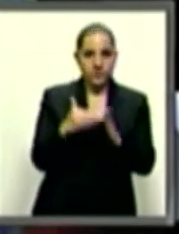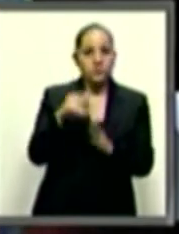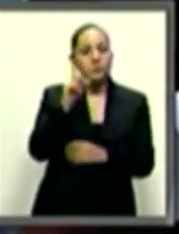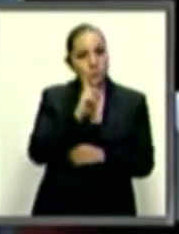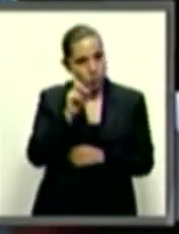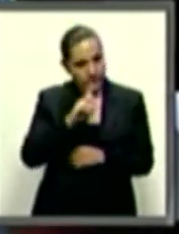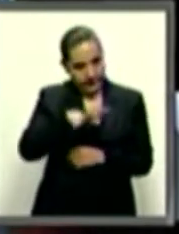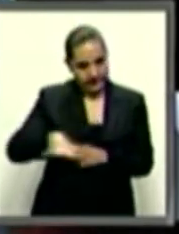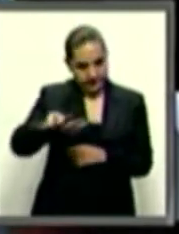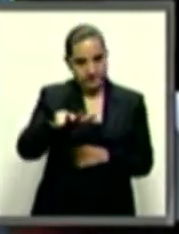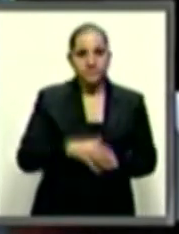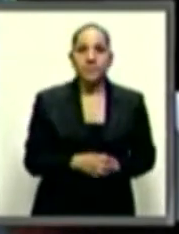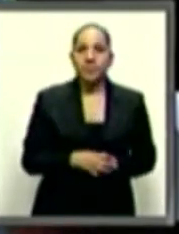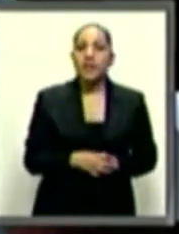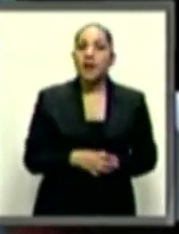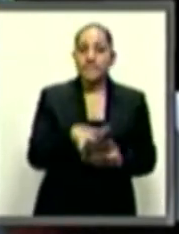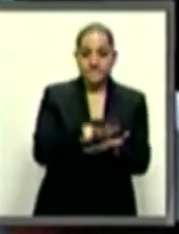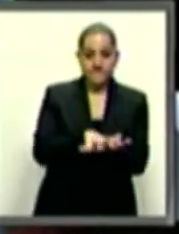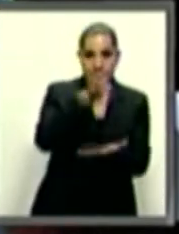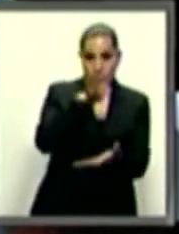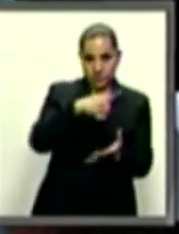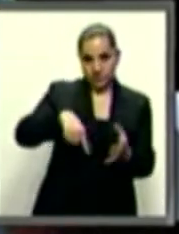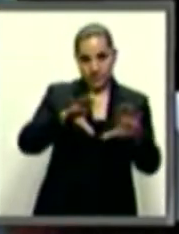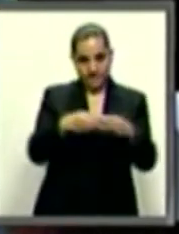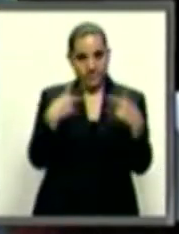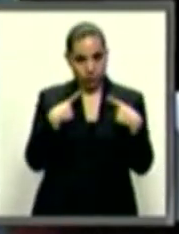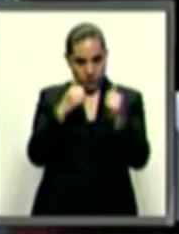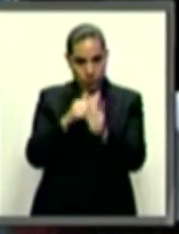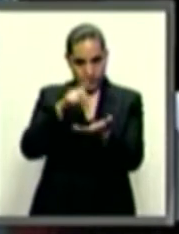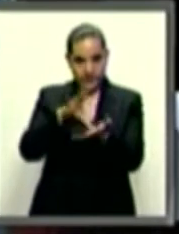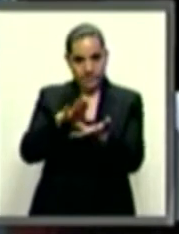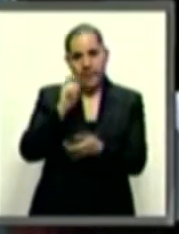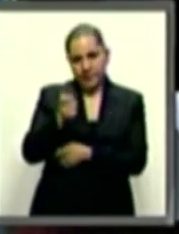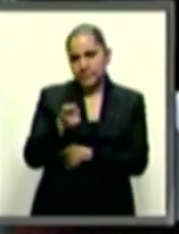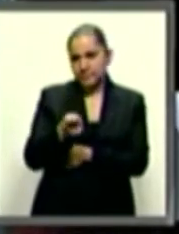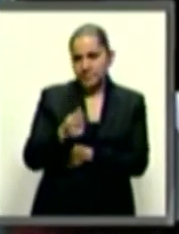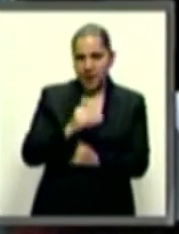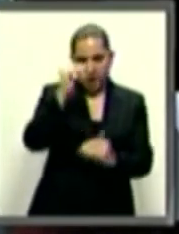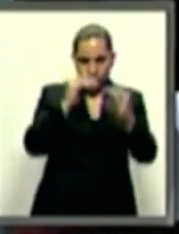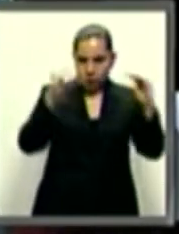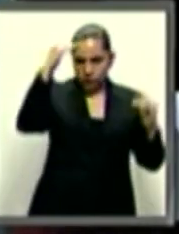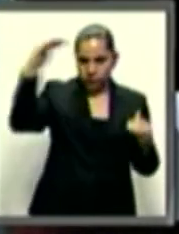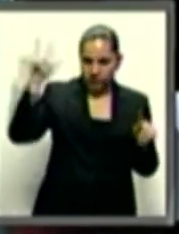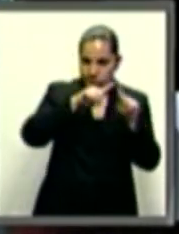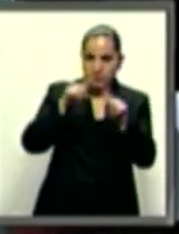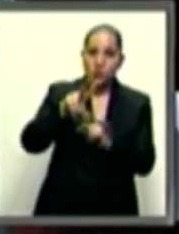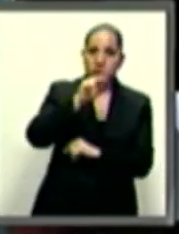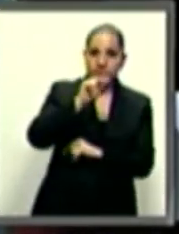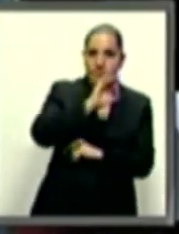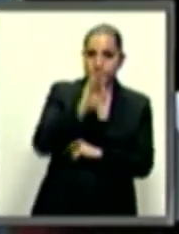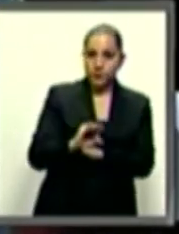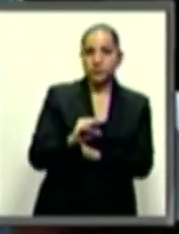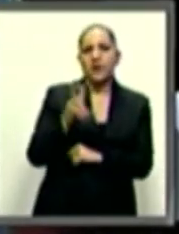La mayor parte de esta población con discapacidad es adulta, ya que el 80% rebasa los 30